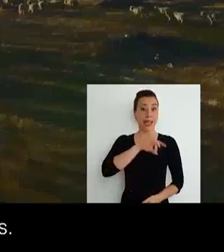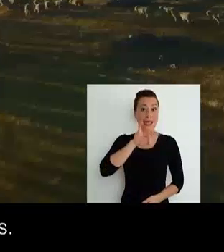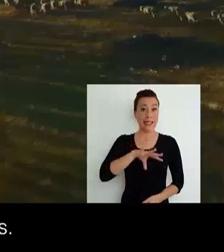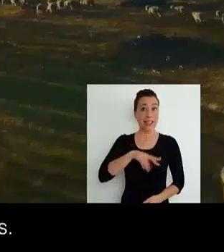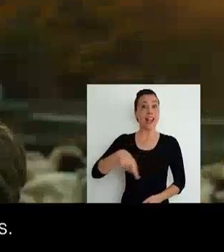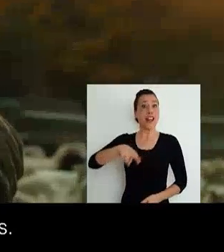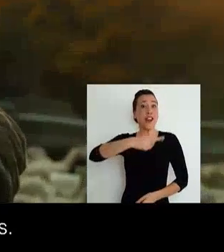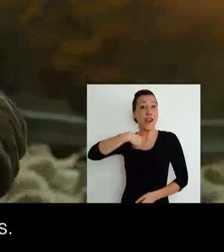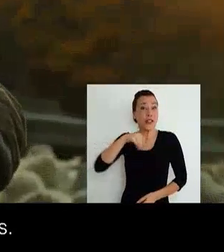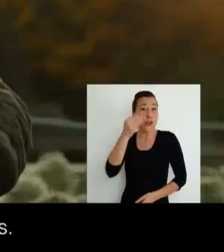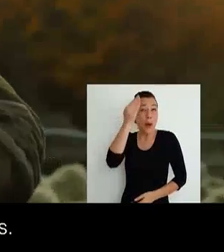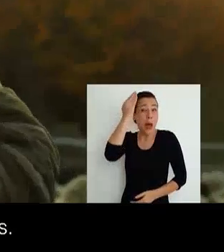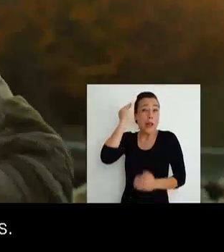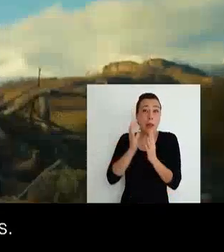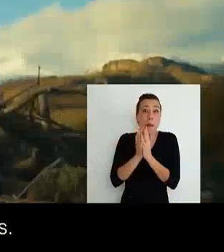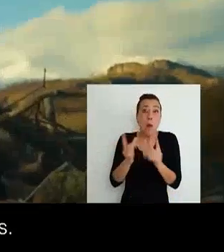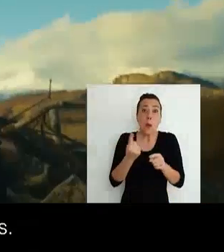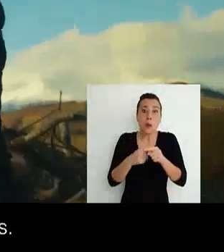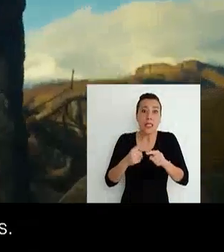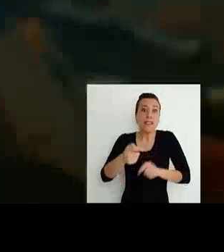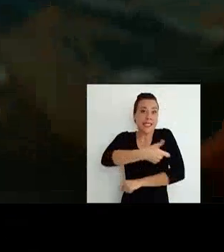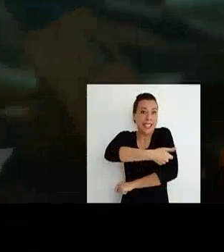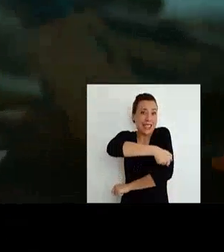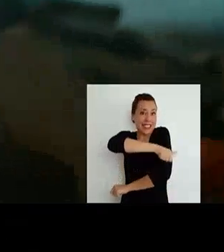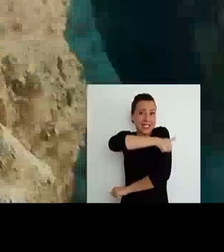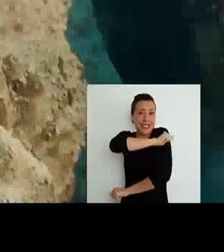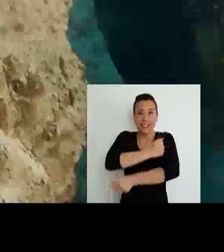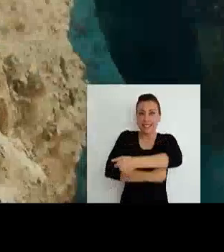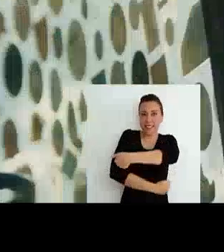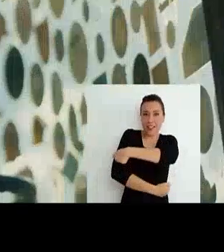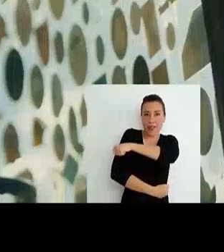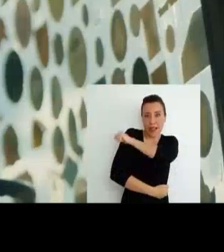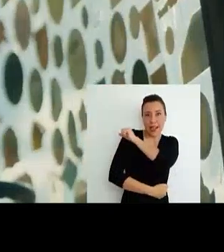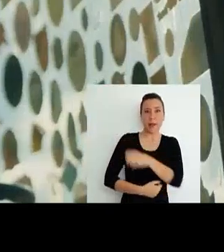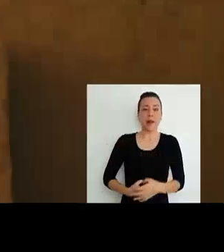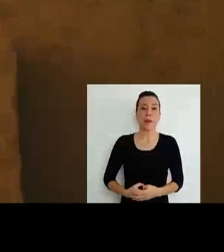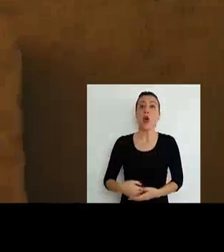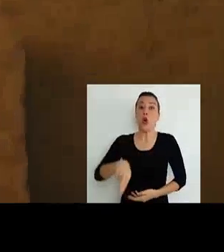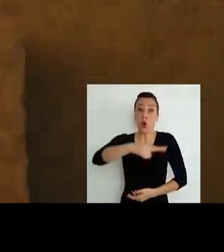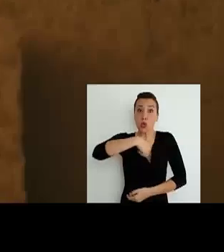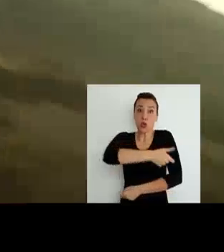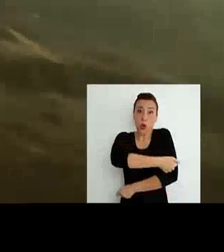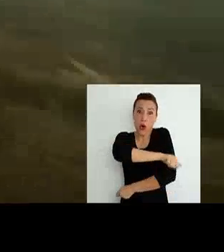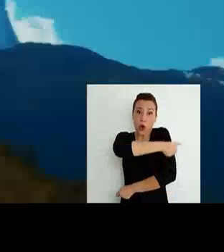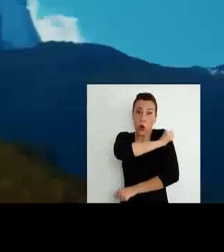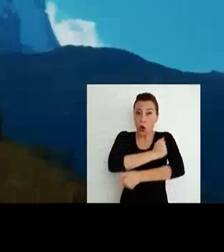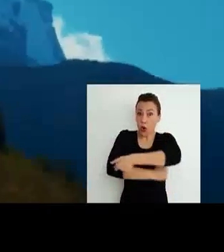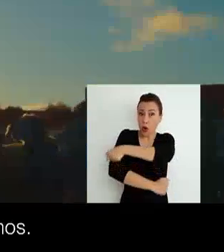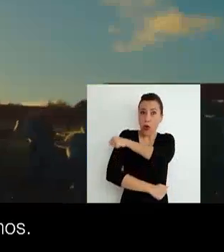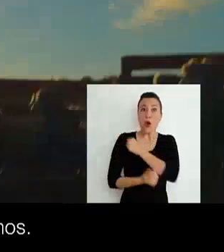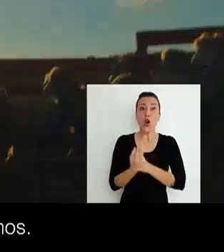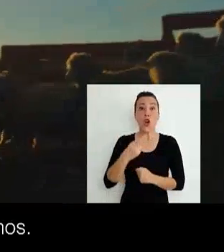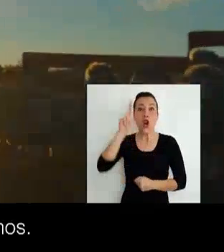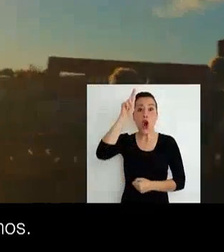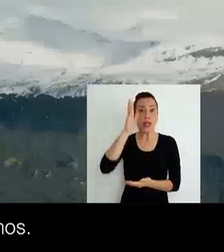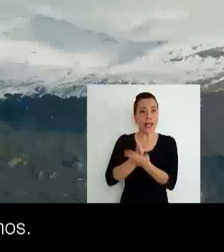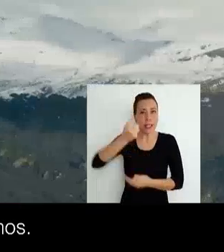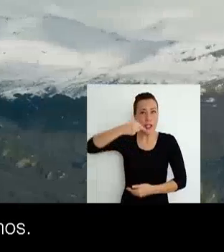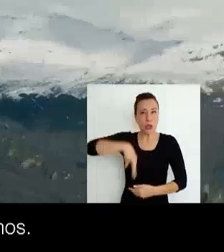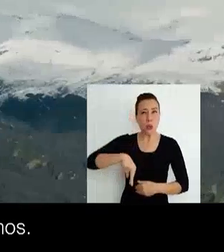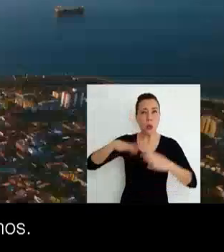Chile Mapumeu, Rumei y Vuelto Cuyin, Rumeima. Y vuelto que yin picumple, cabellipapu,